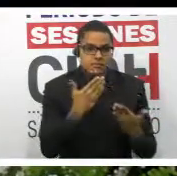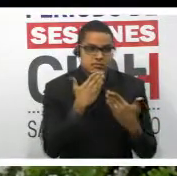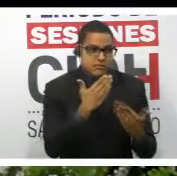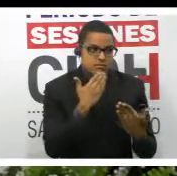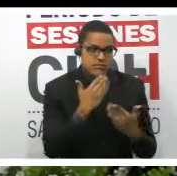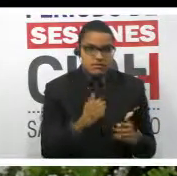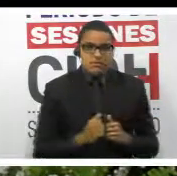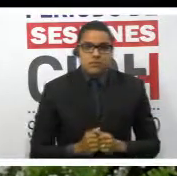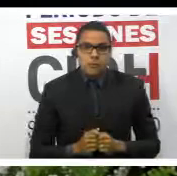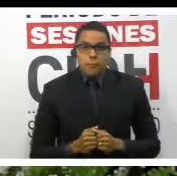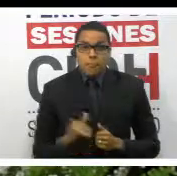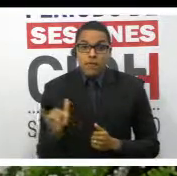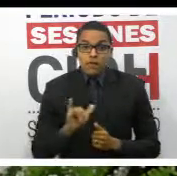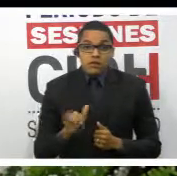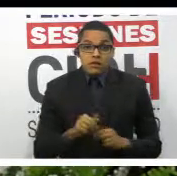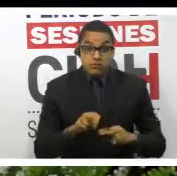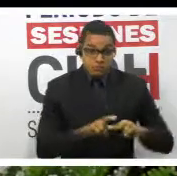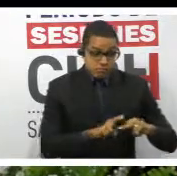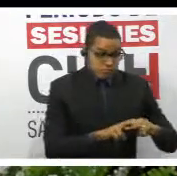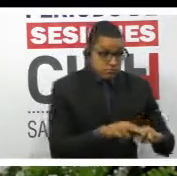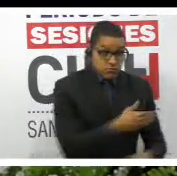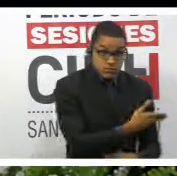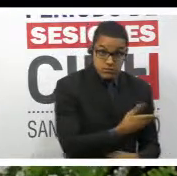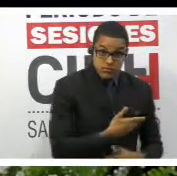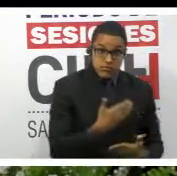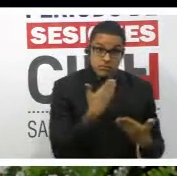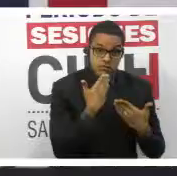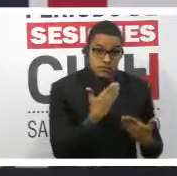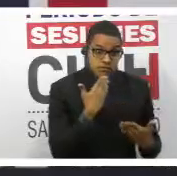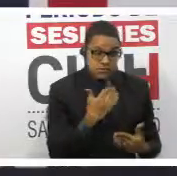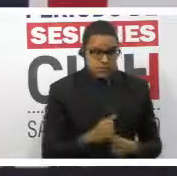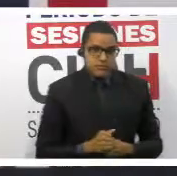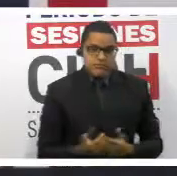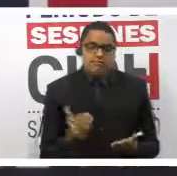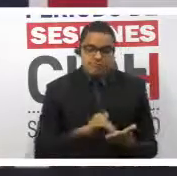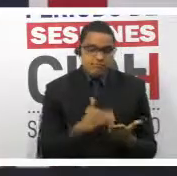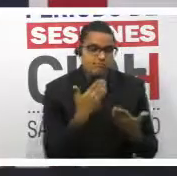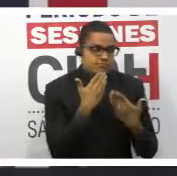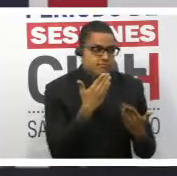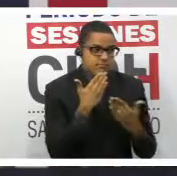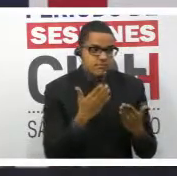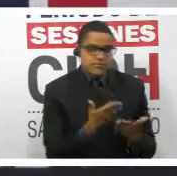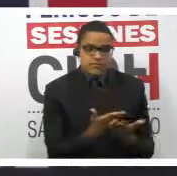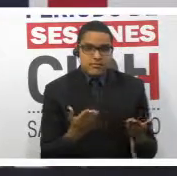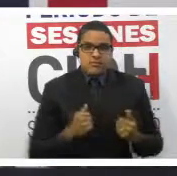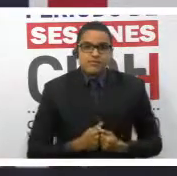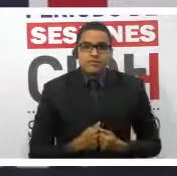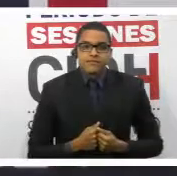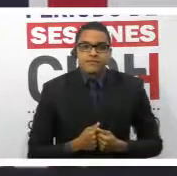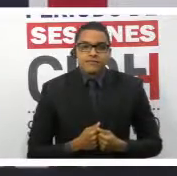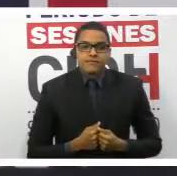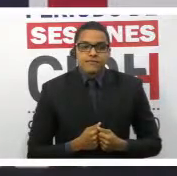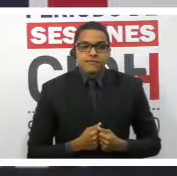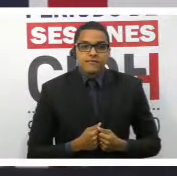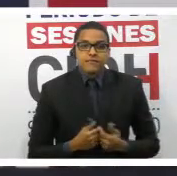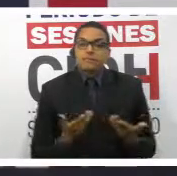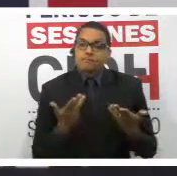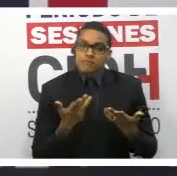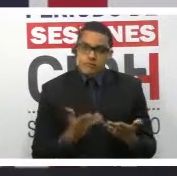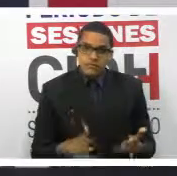ice and with that the end and leave act o la gerencia